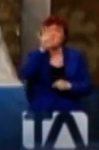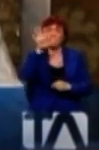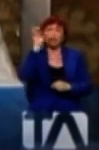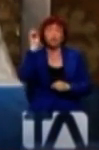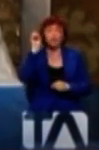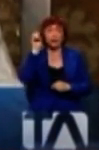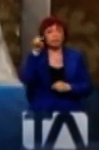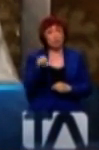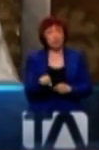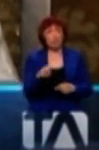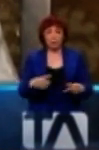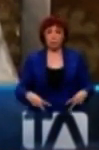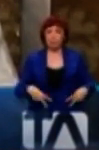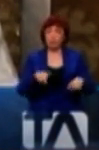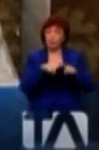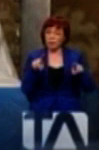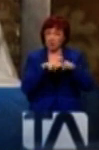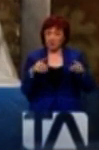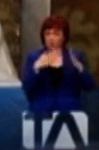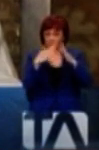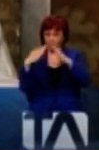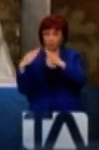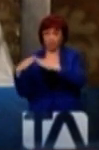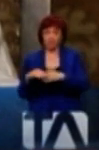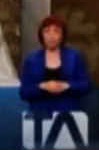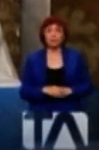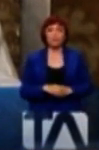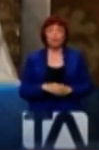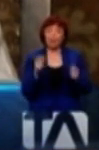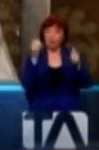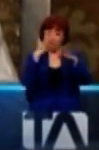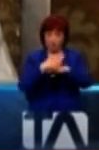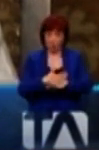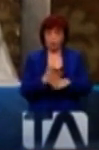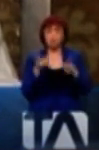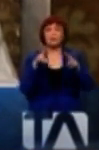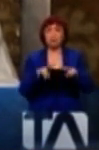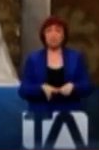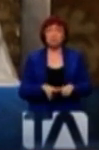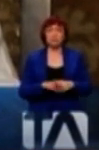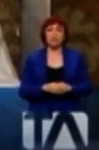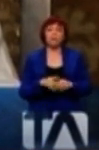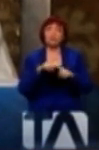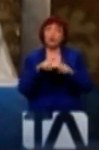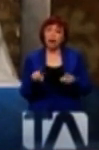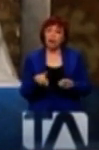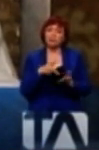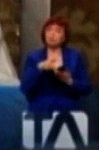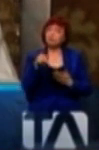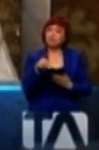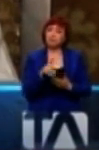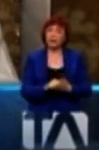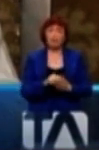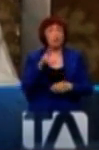viviendas, de las cuales son 191 mil sin costo. Pero el costo es la corresponsabilidad. Nosotros